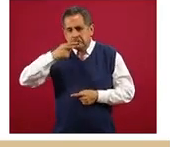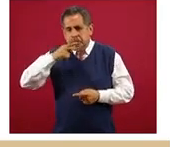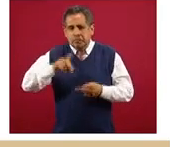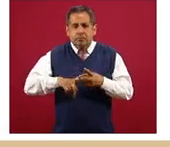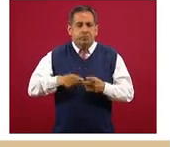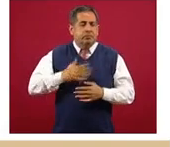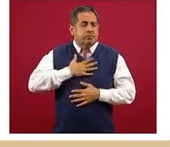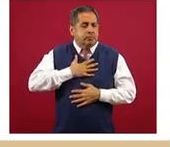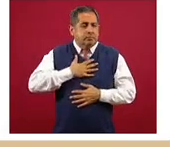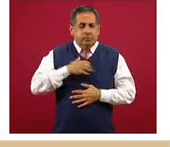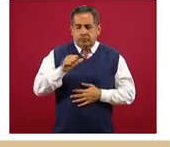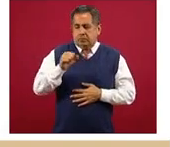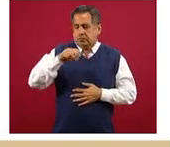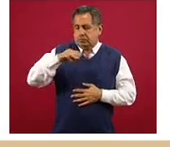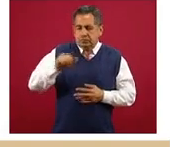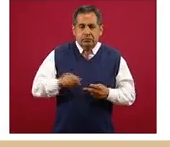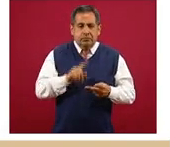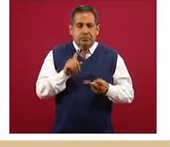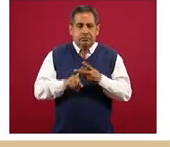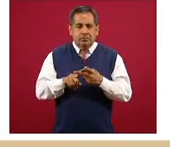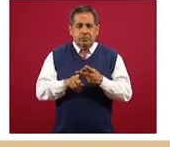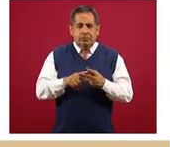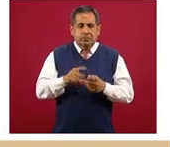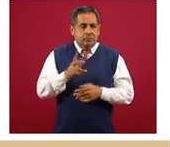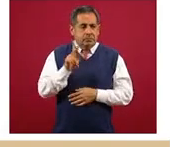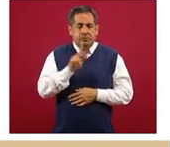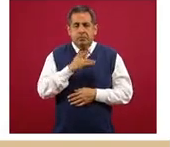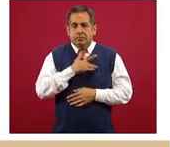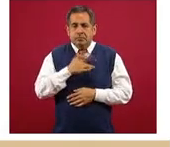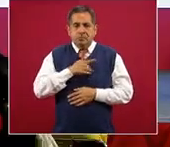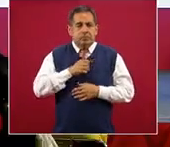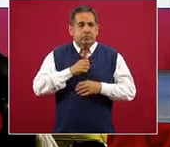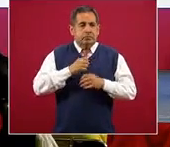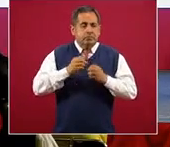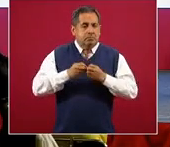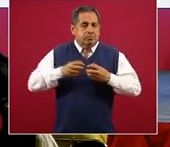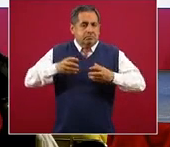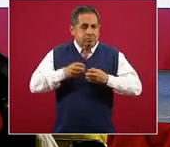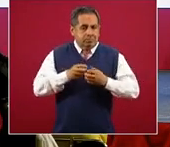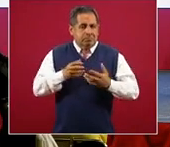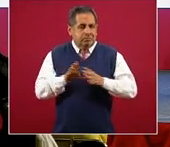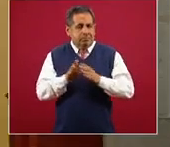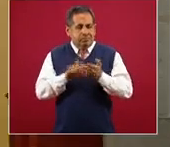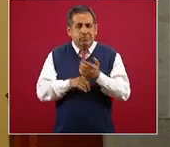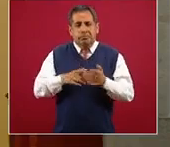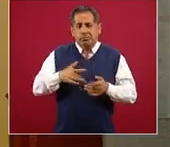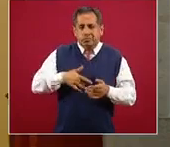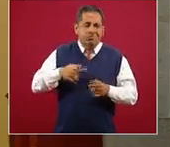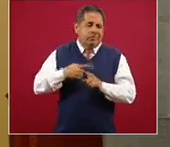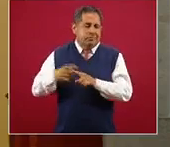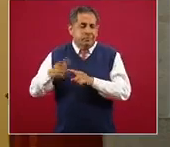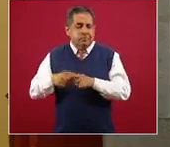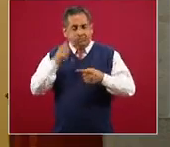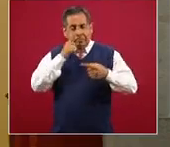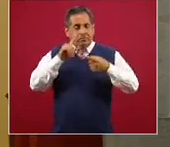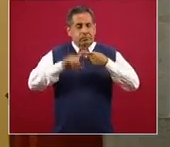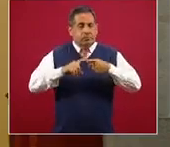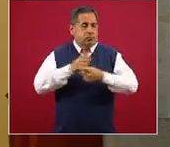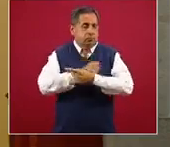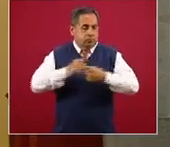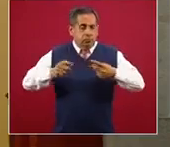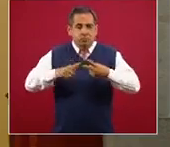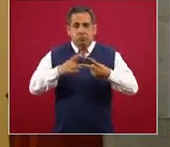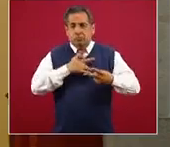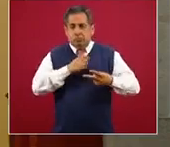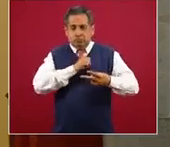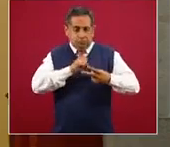el asma, la inmunosupresión, la insuficiencia renal, pero siempre destacando estas tres primeras: obesidad, hipertensión y